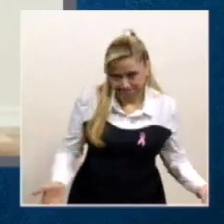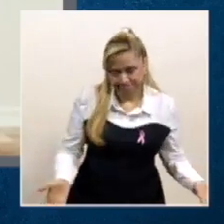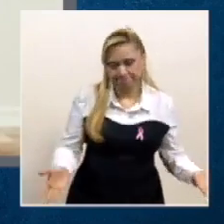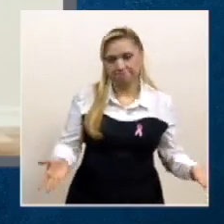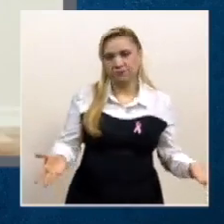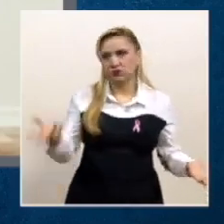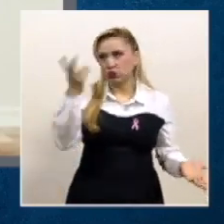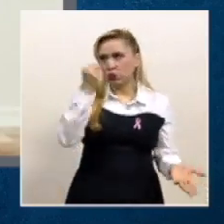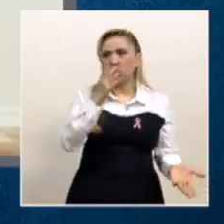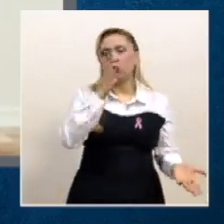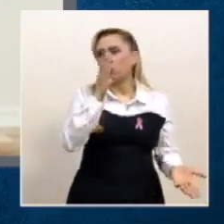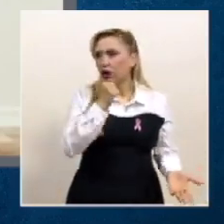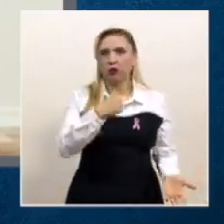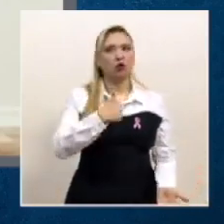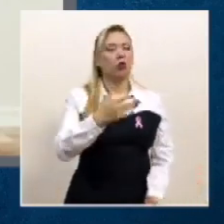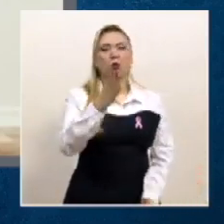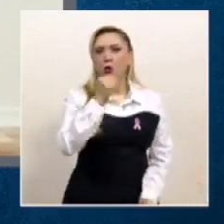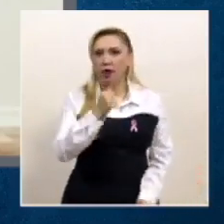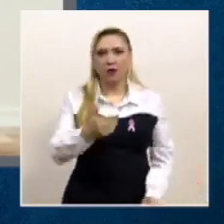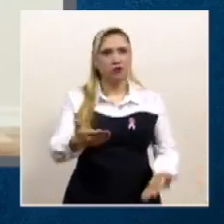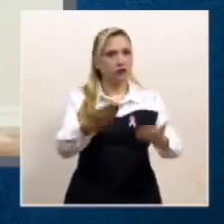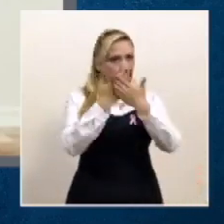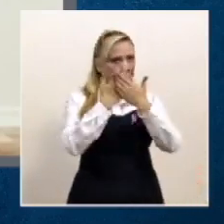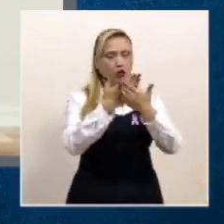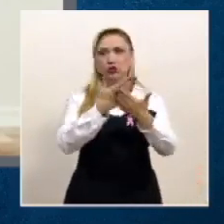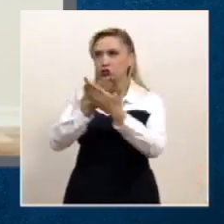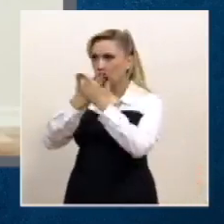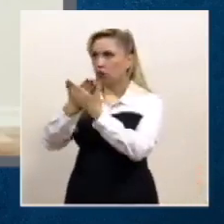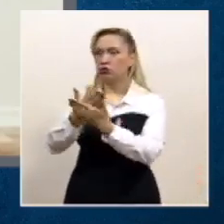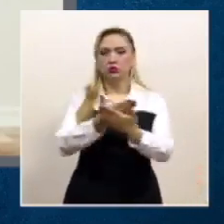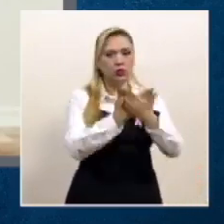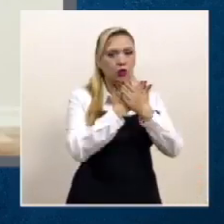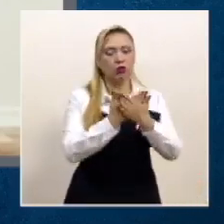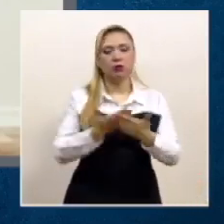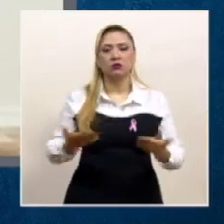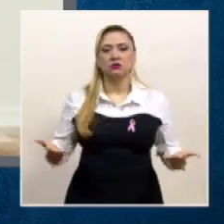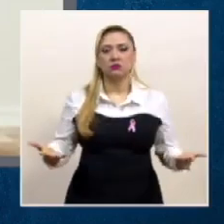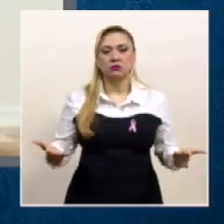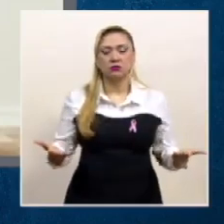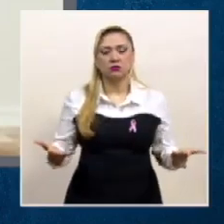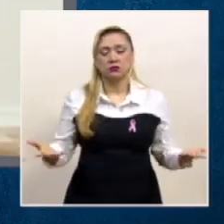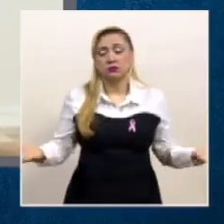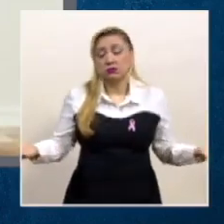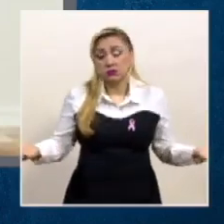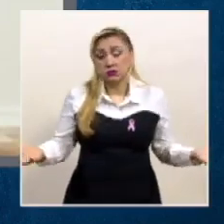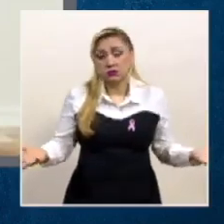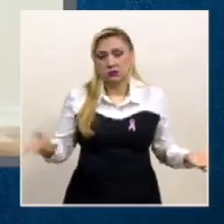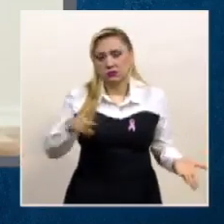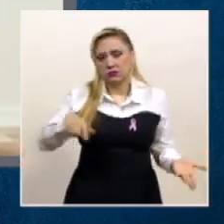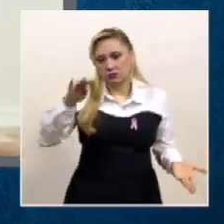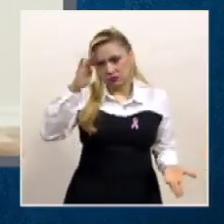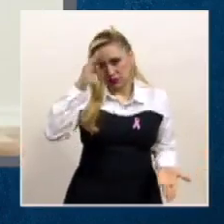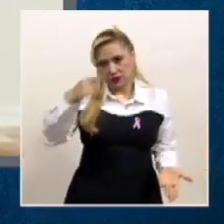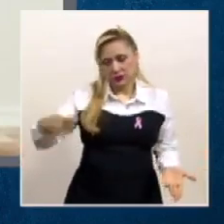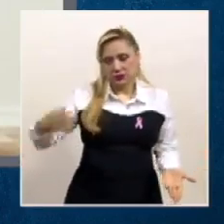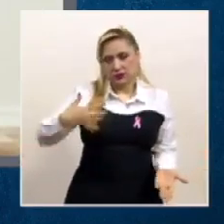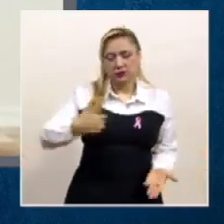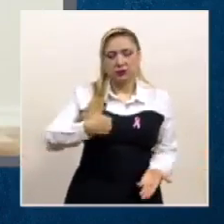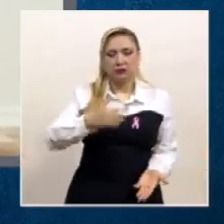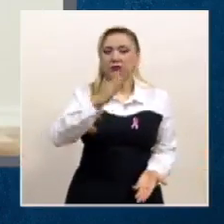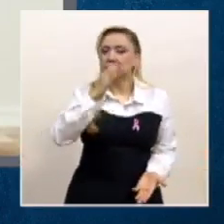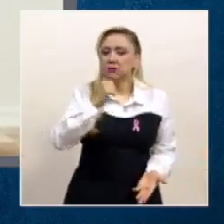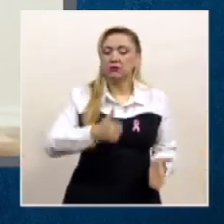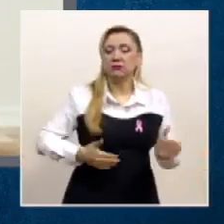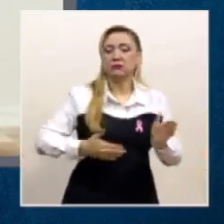capacitismo, que el capacitismo precisamente es un sistema de opresión derivado de los temas de discapacidad que